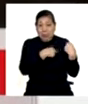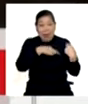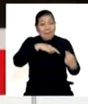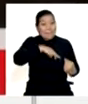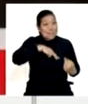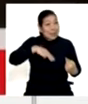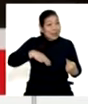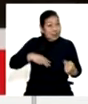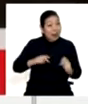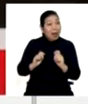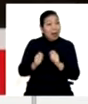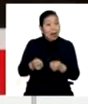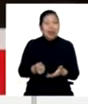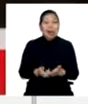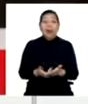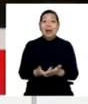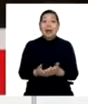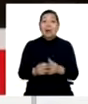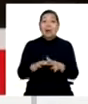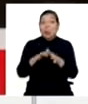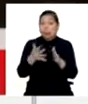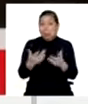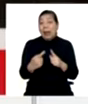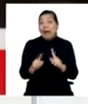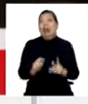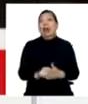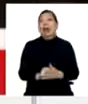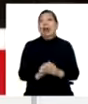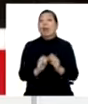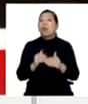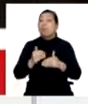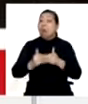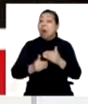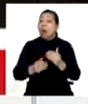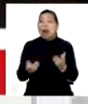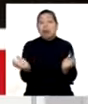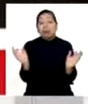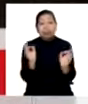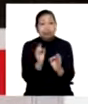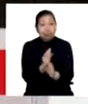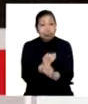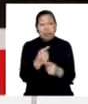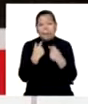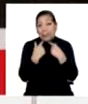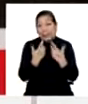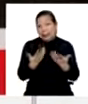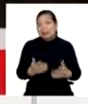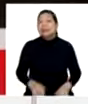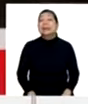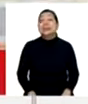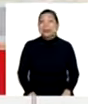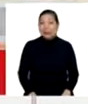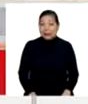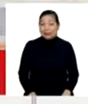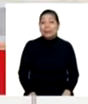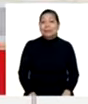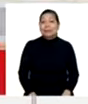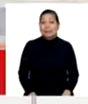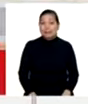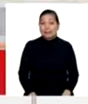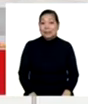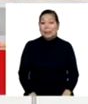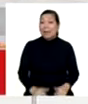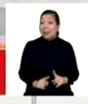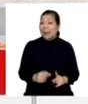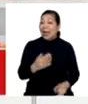también entregamos las pacas de pasto, para poder compensar estas pérdidas, ¿no? Correcto,